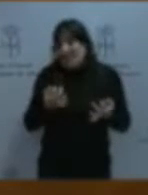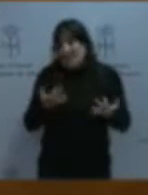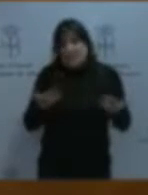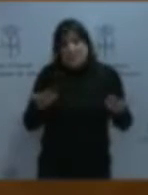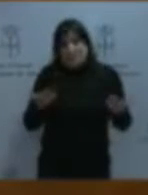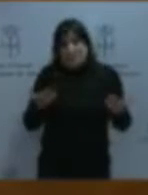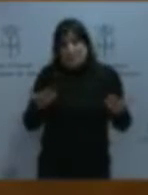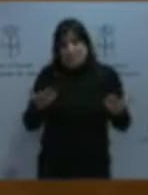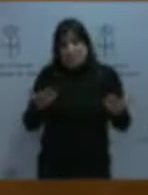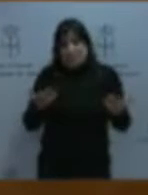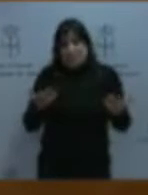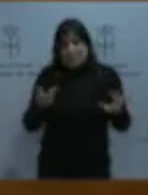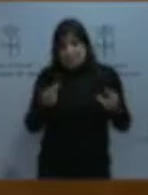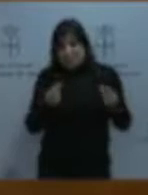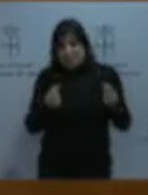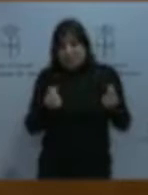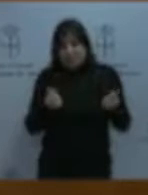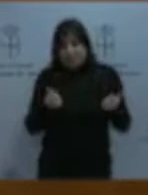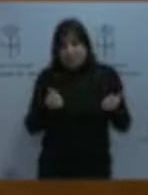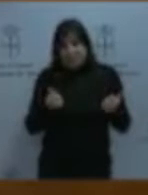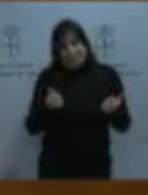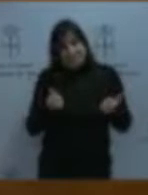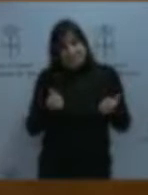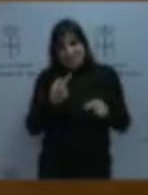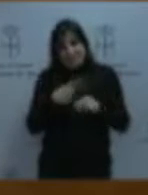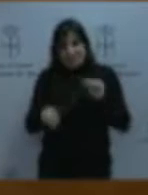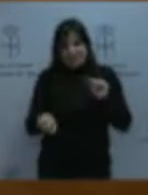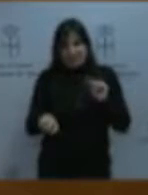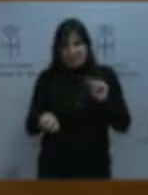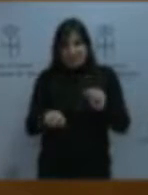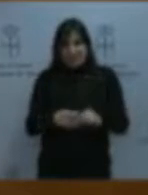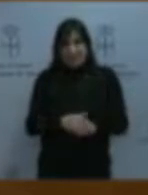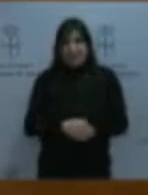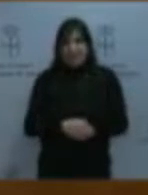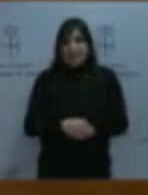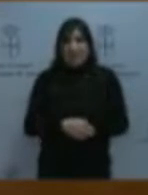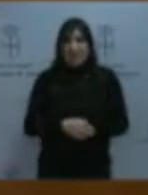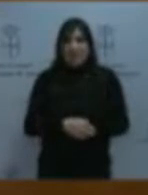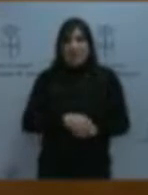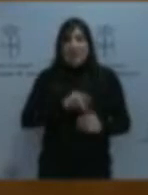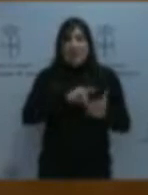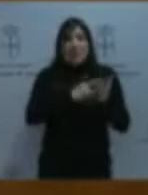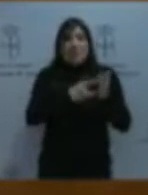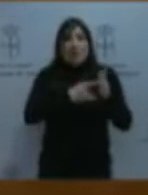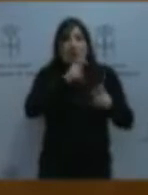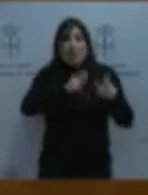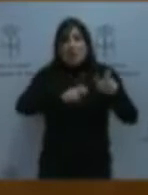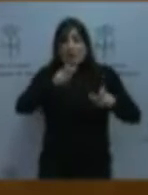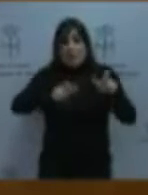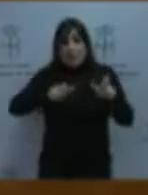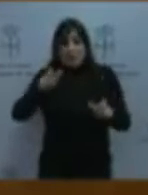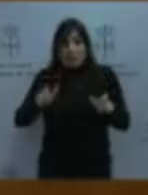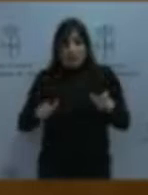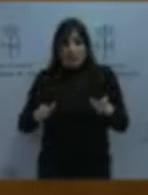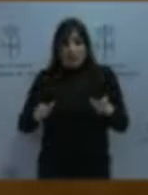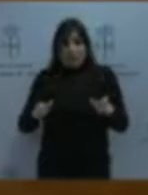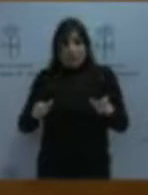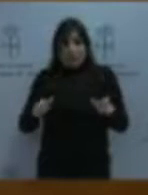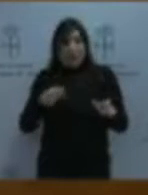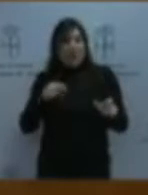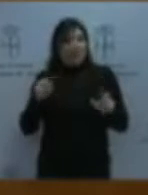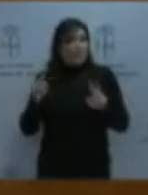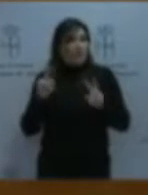dura, ¿no? Vamos a ese plan demográfico donde vemos que la inversión que hay para